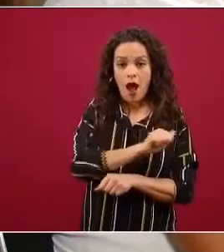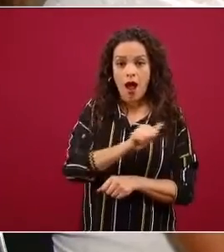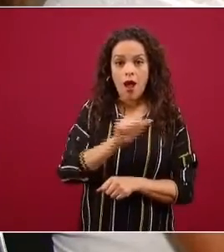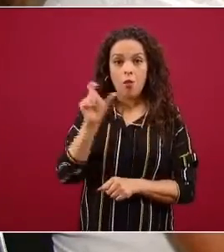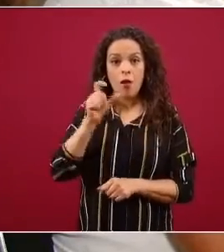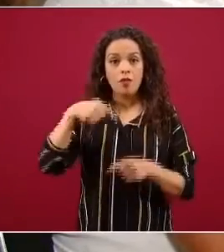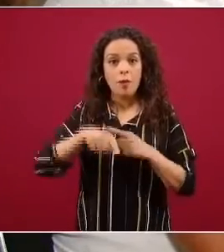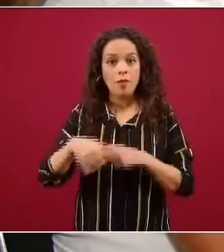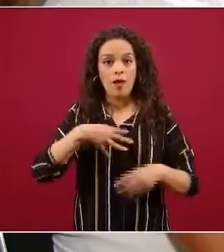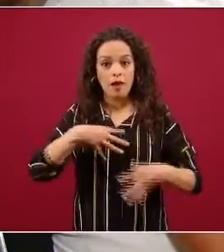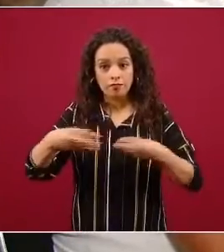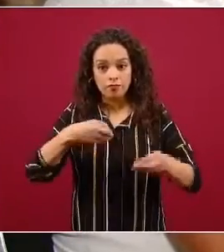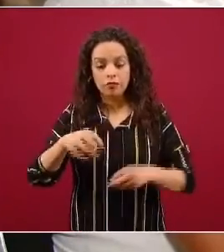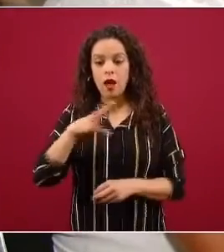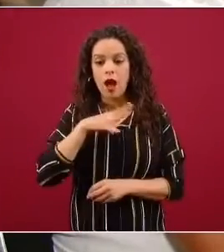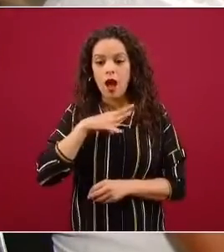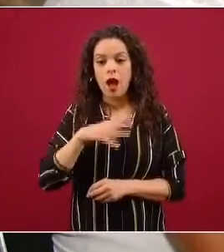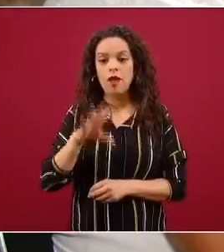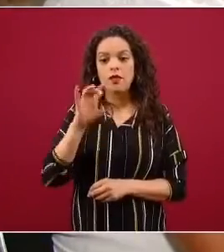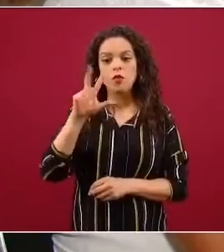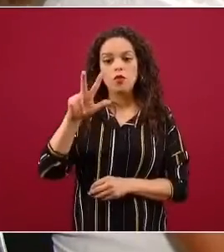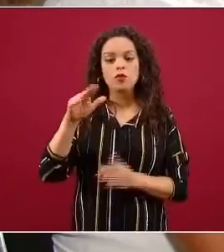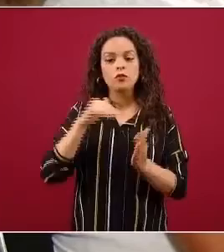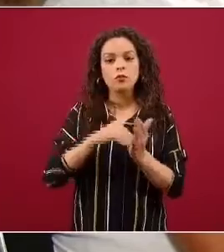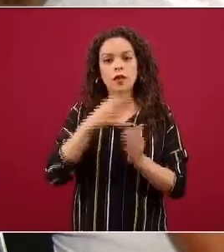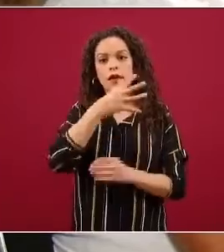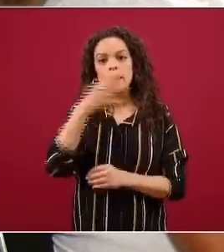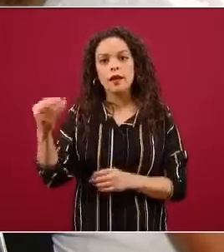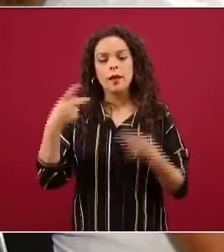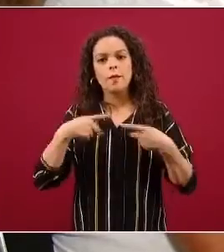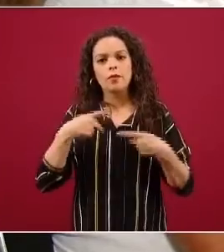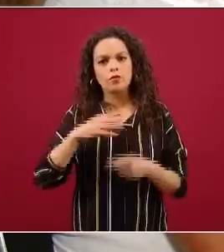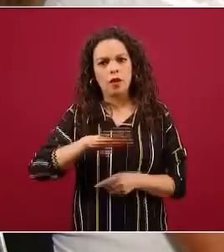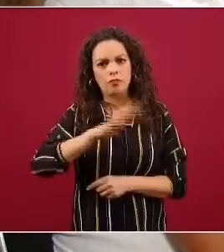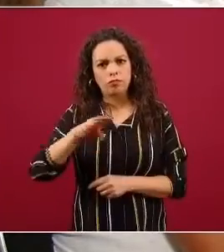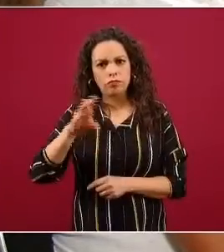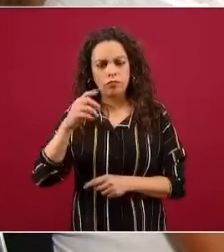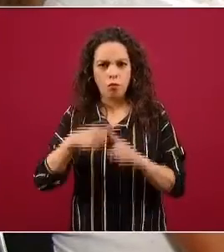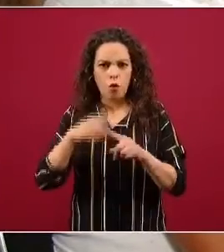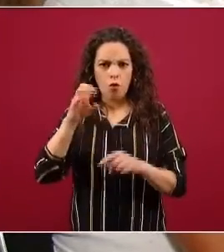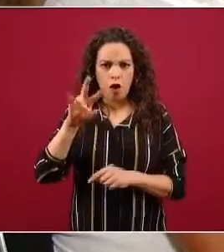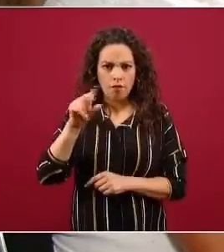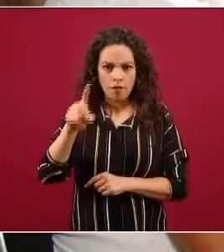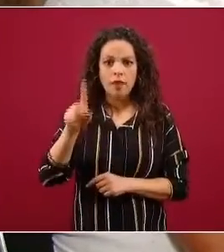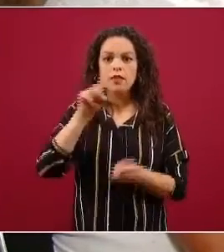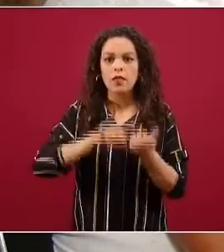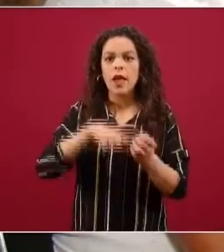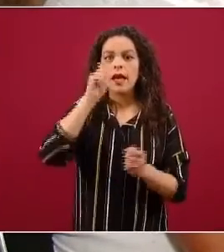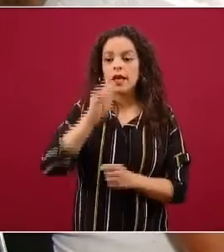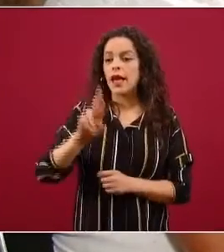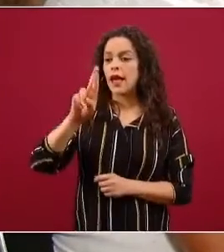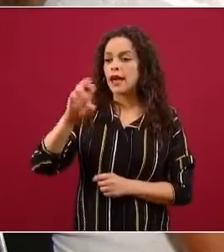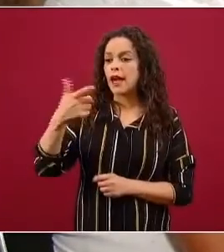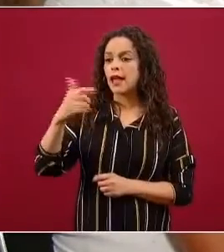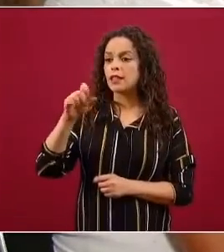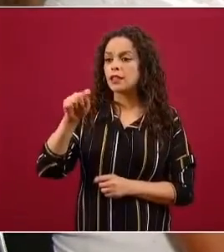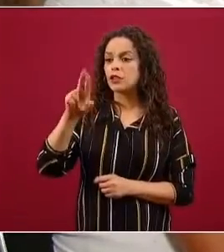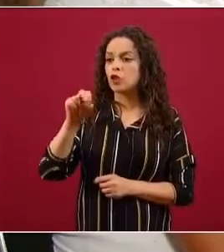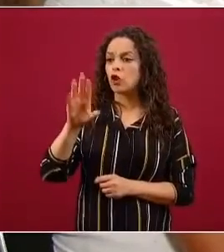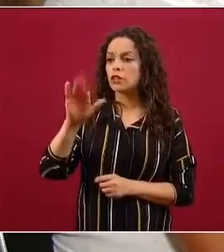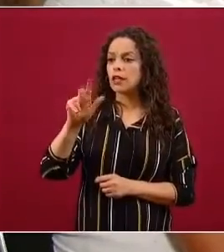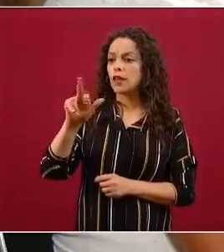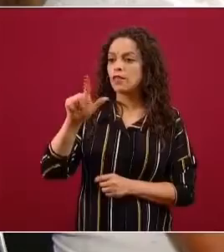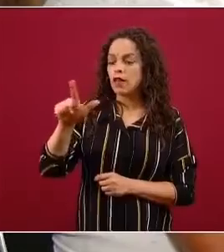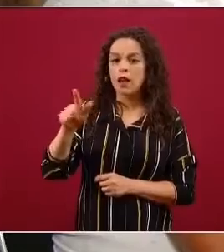reportado 38.815 muertes por COVID. Esto en la base nacional del registro civil que administra el